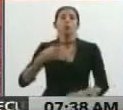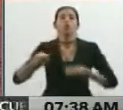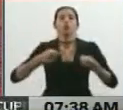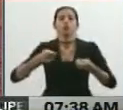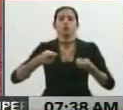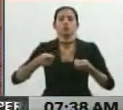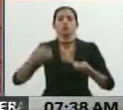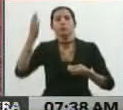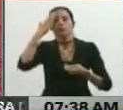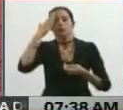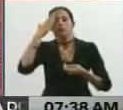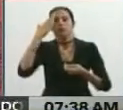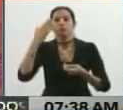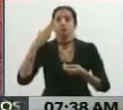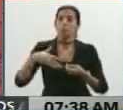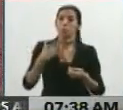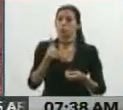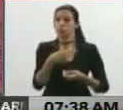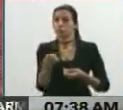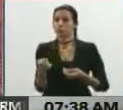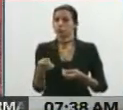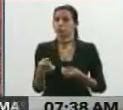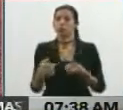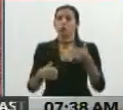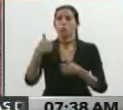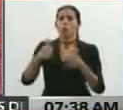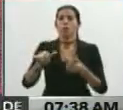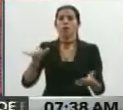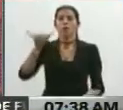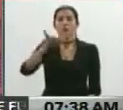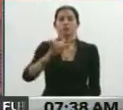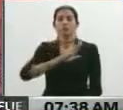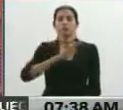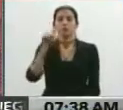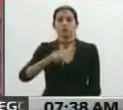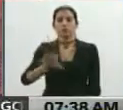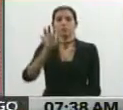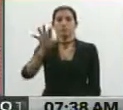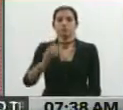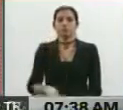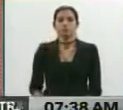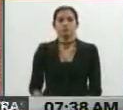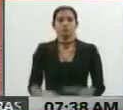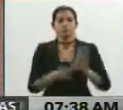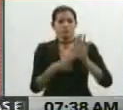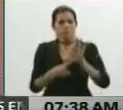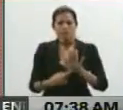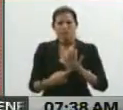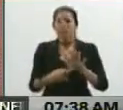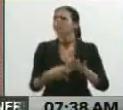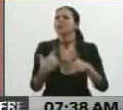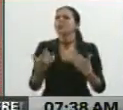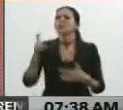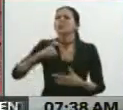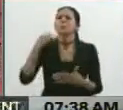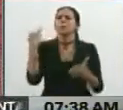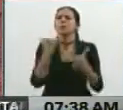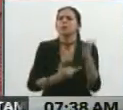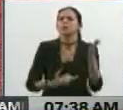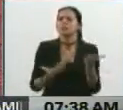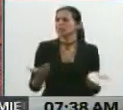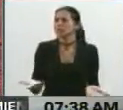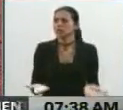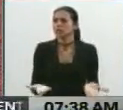capacidad contamos y qué tipo de aeronaves tenemos en el país que tiene que presentar para ese censo que se le pide